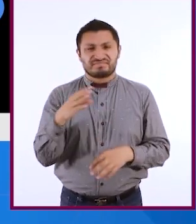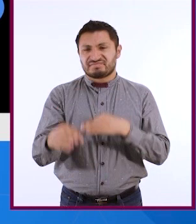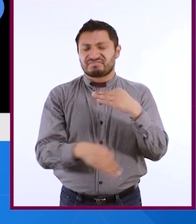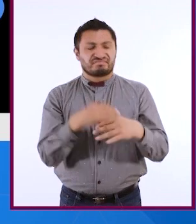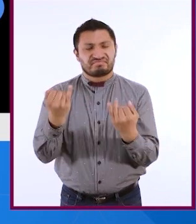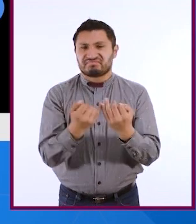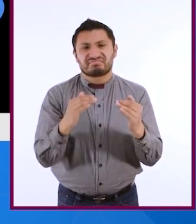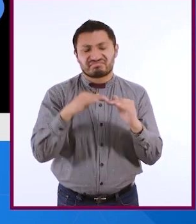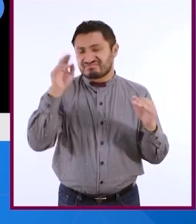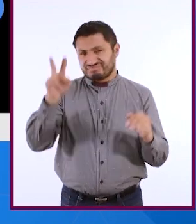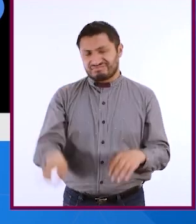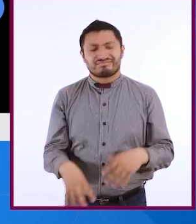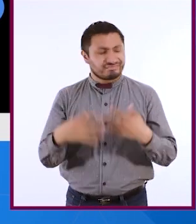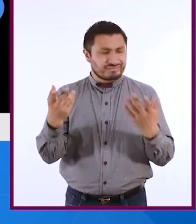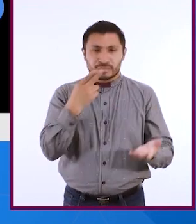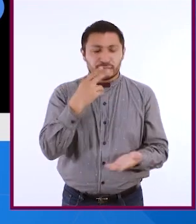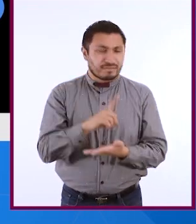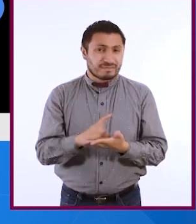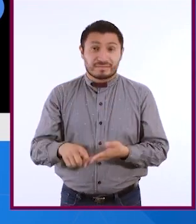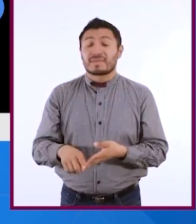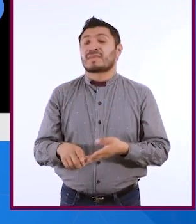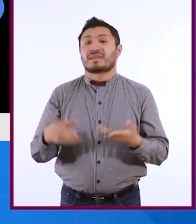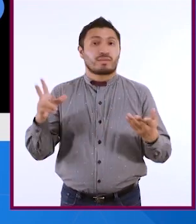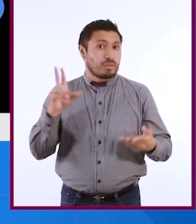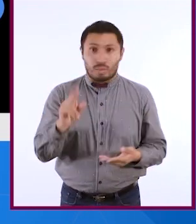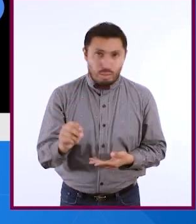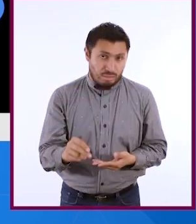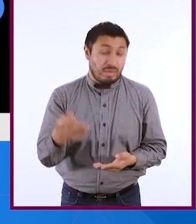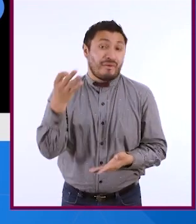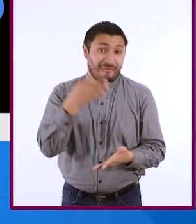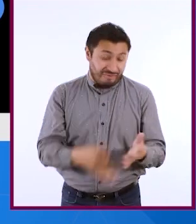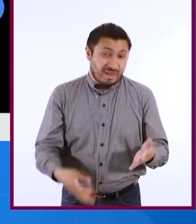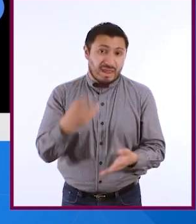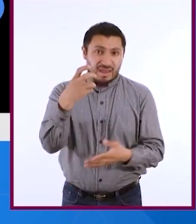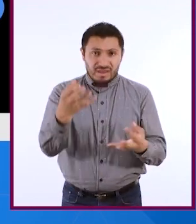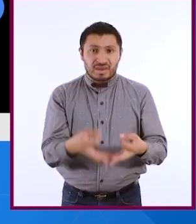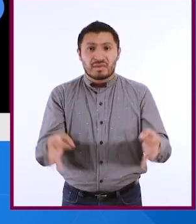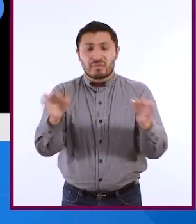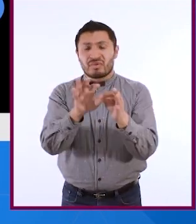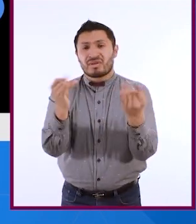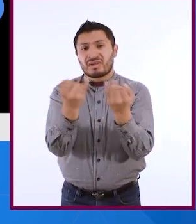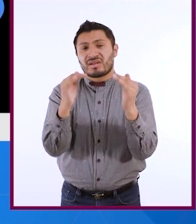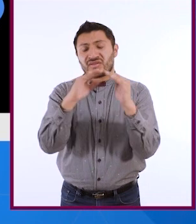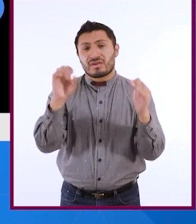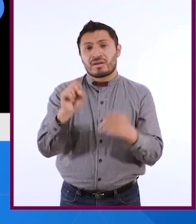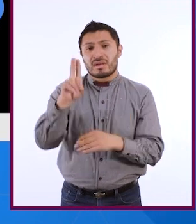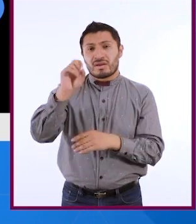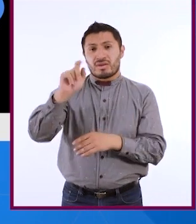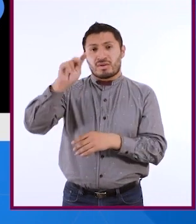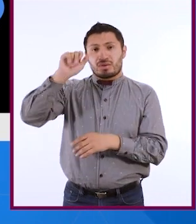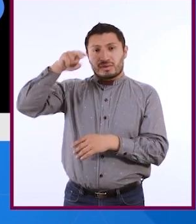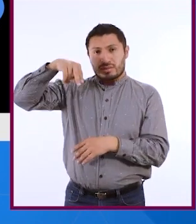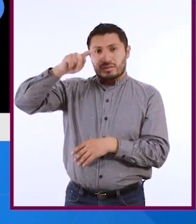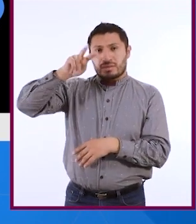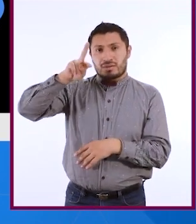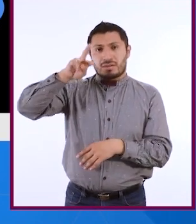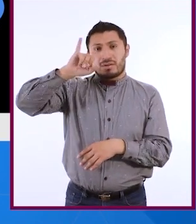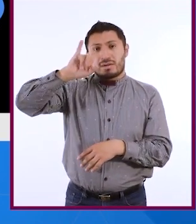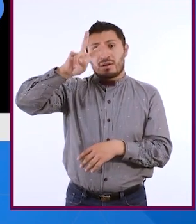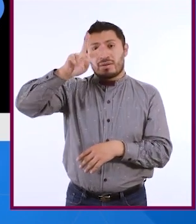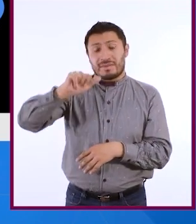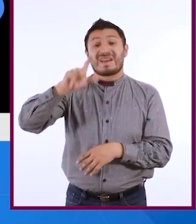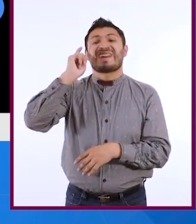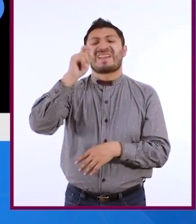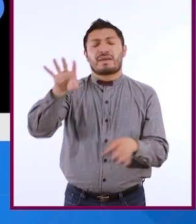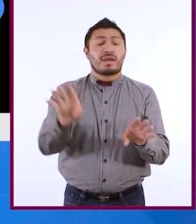condiciones de igualdad real en el ejercicio de los derechos. Por eso es importante hablar de igualdad sustantiva. Y en realidad de lo que se